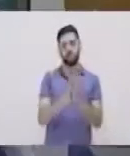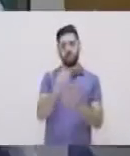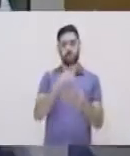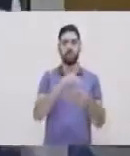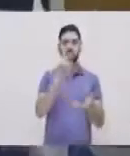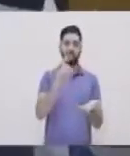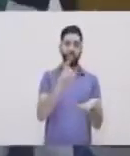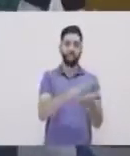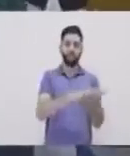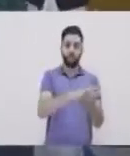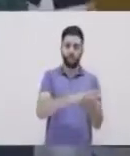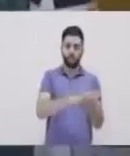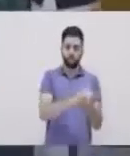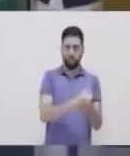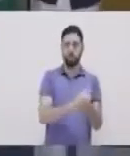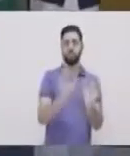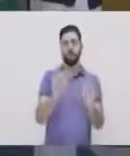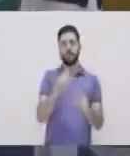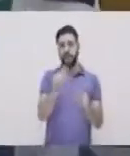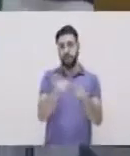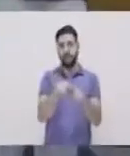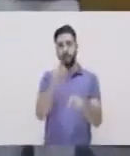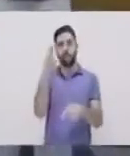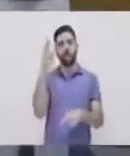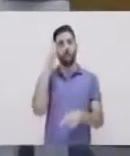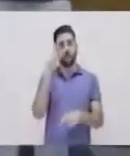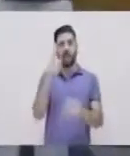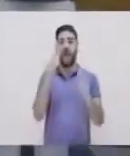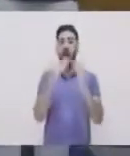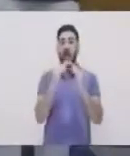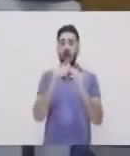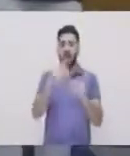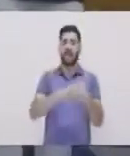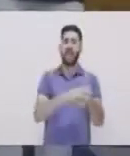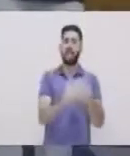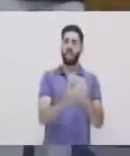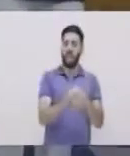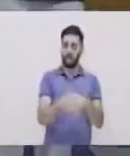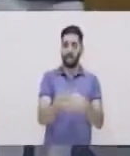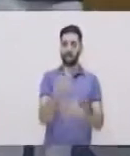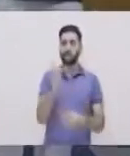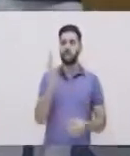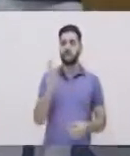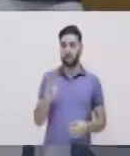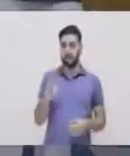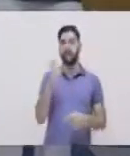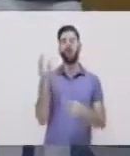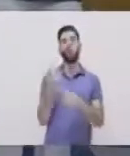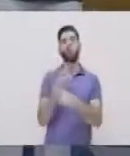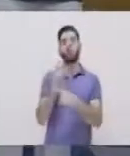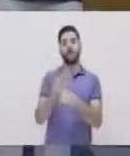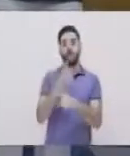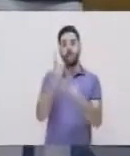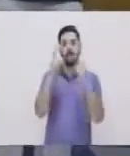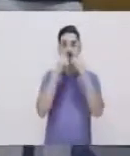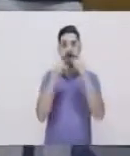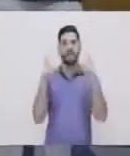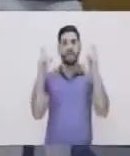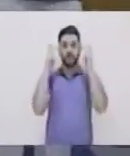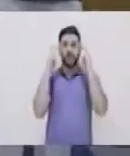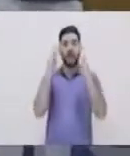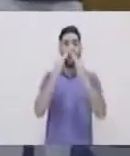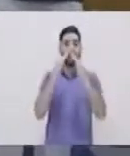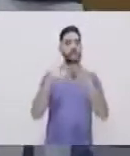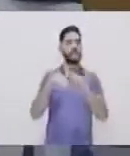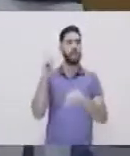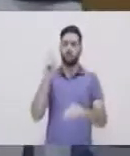desinfectemos las manos. Gracias, Claudita. Recuerden a todos en casa lavarse muy bien las manos, hacerlo constantemente, utilizar su mascarilla